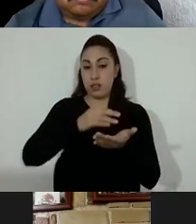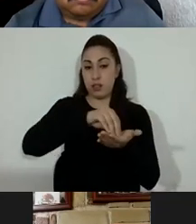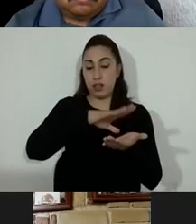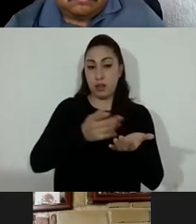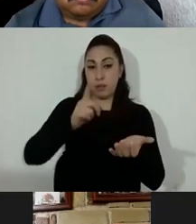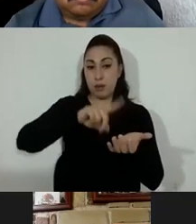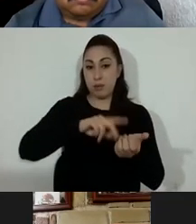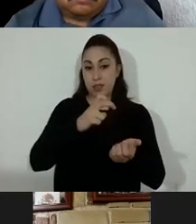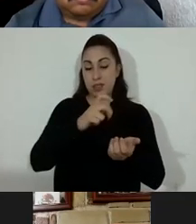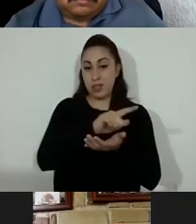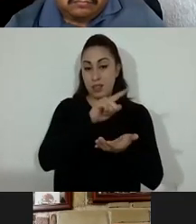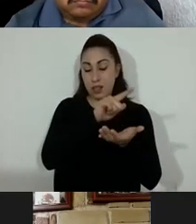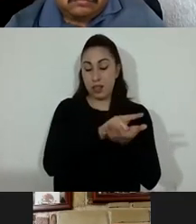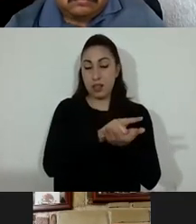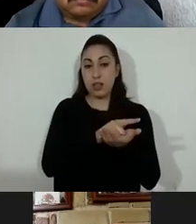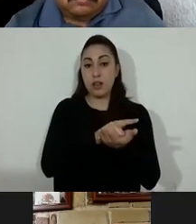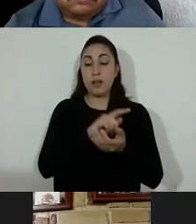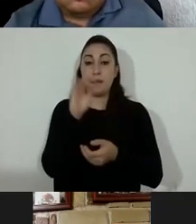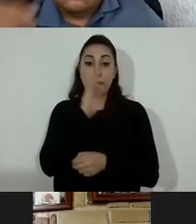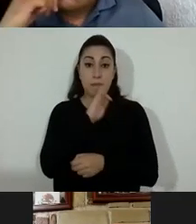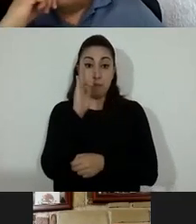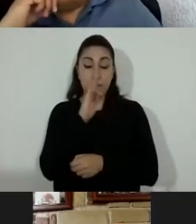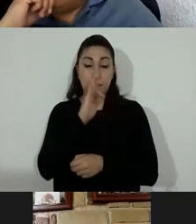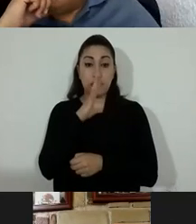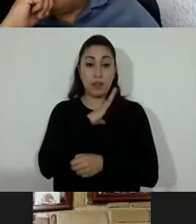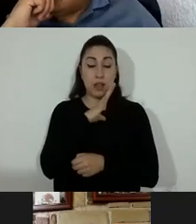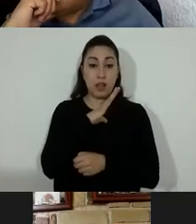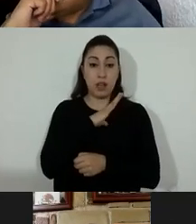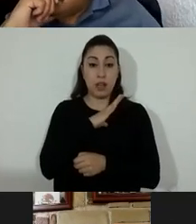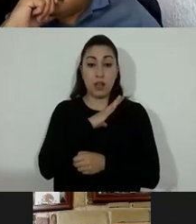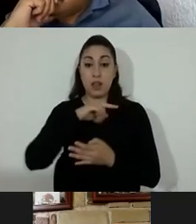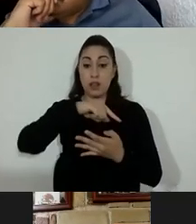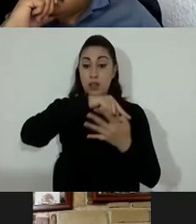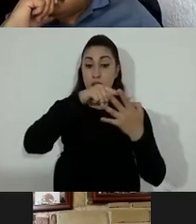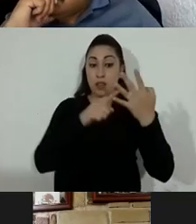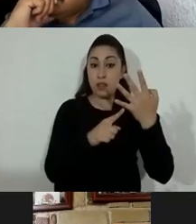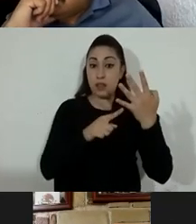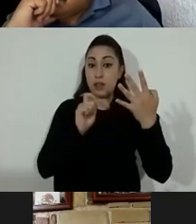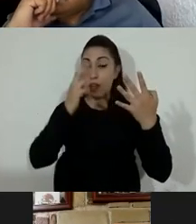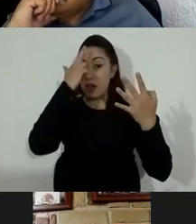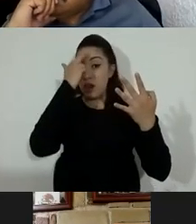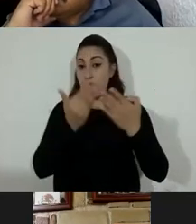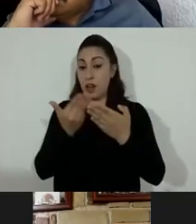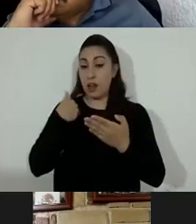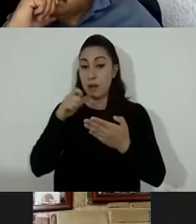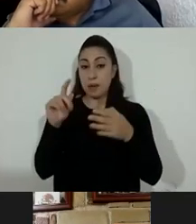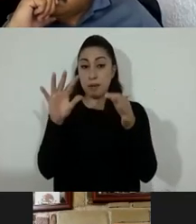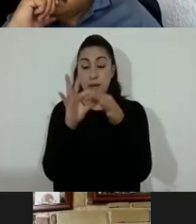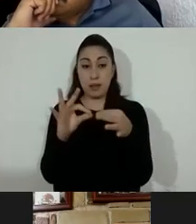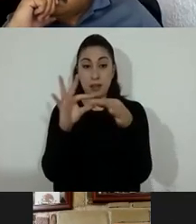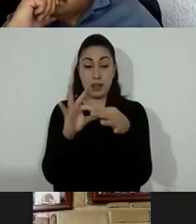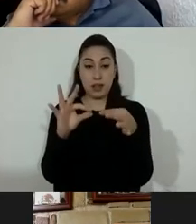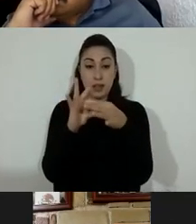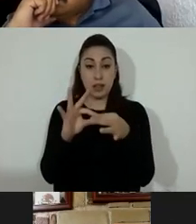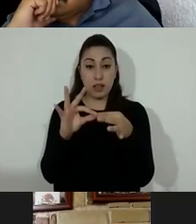se permitirá que en el caso de que exista alguna circunstancia de índole jurídica, formal